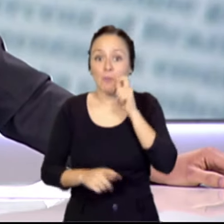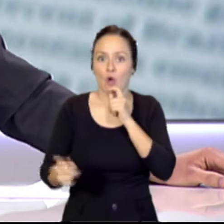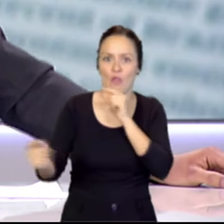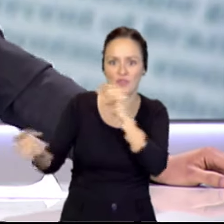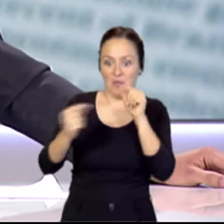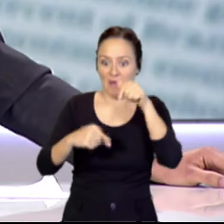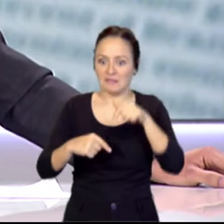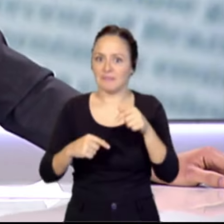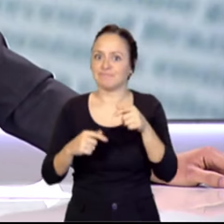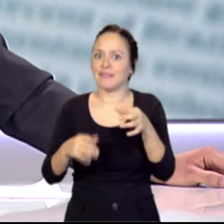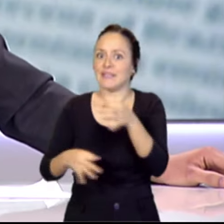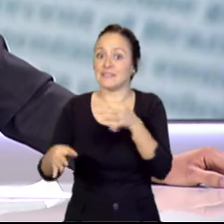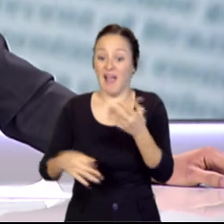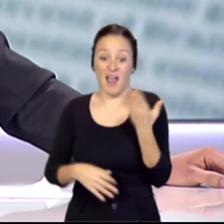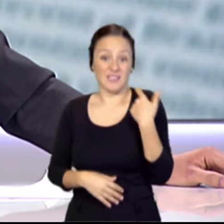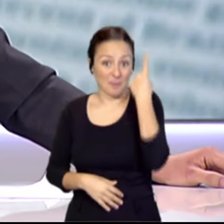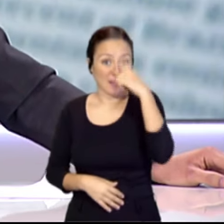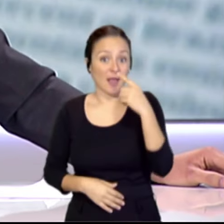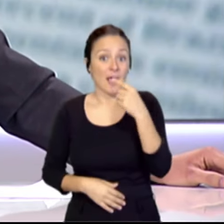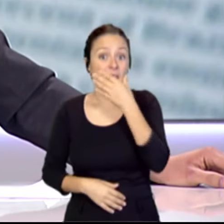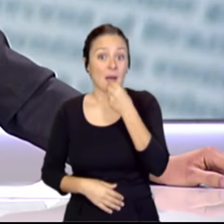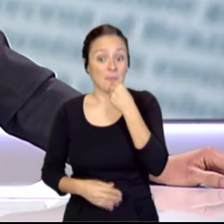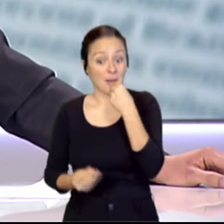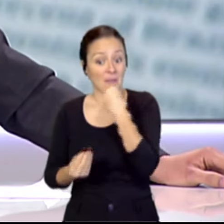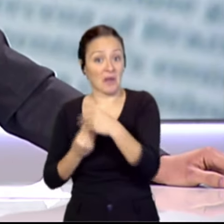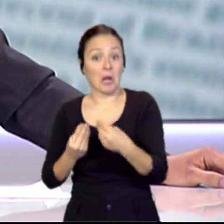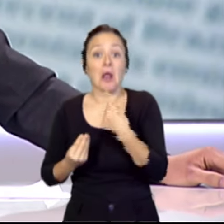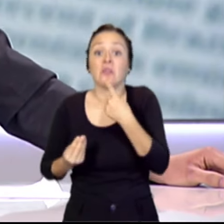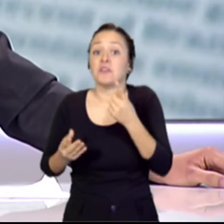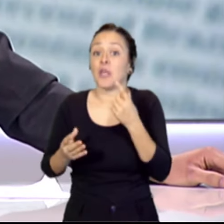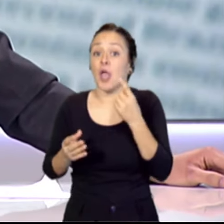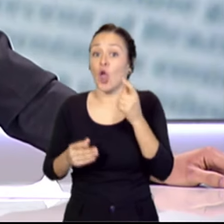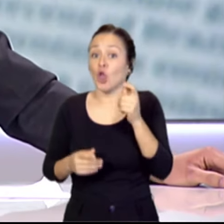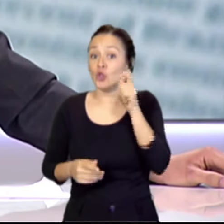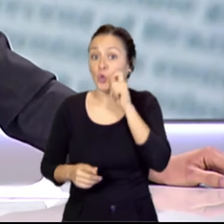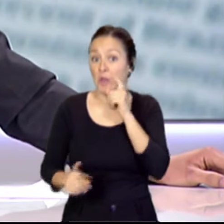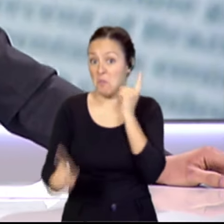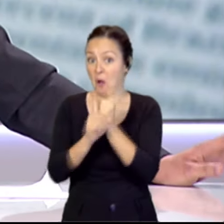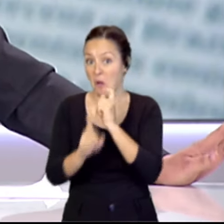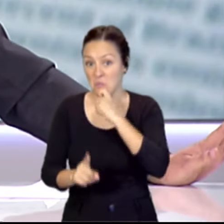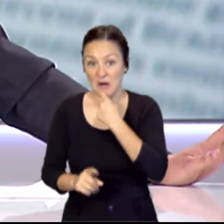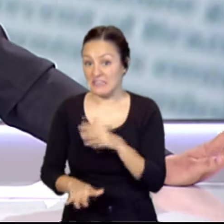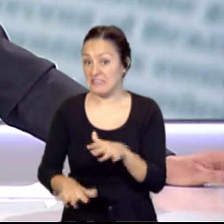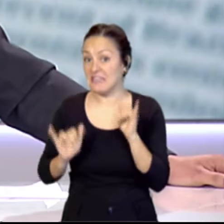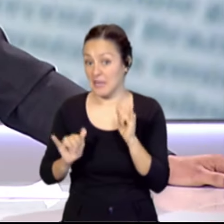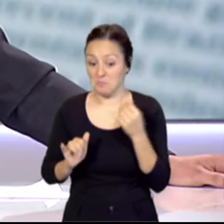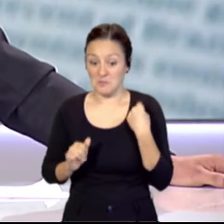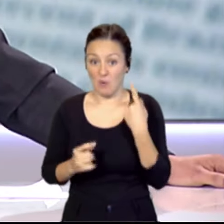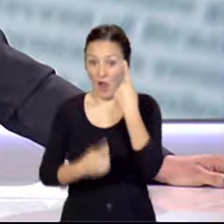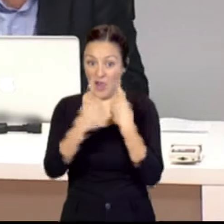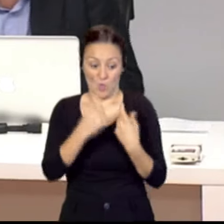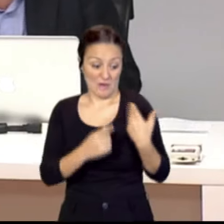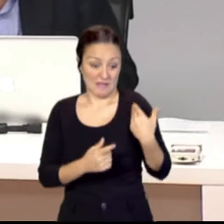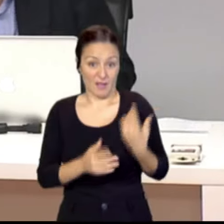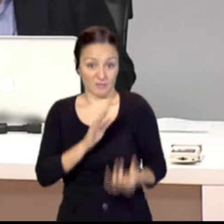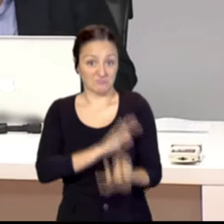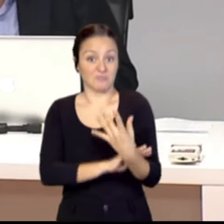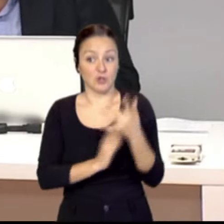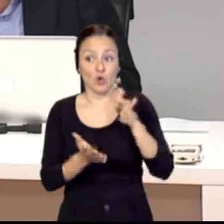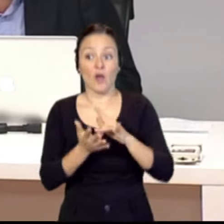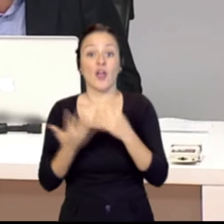conocimos que en las palmas de Gran canaria no hay turismofobia son los resultados de una reciente encuesta el 90 por cree que va